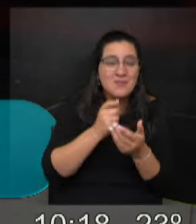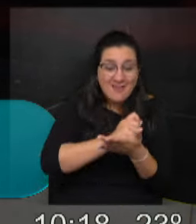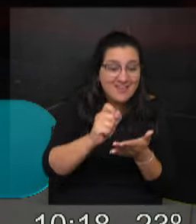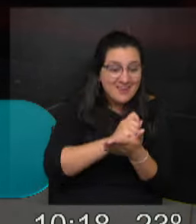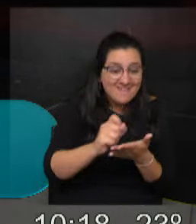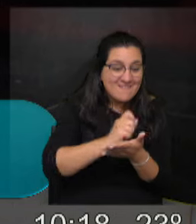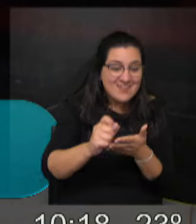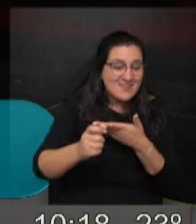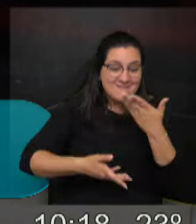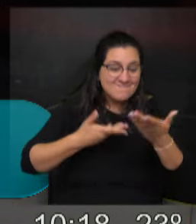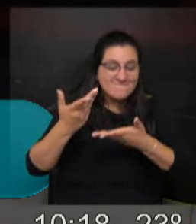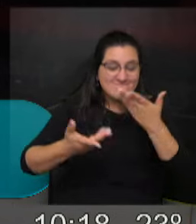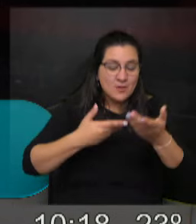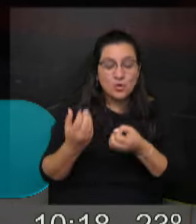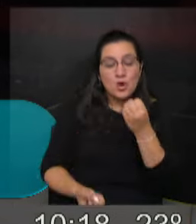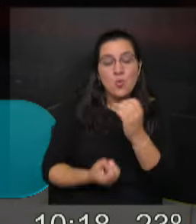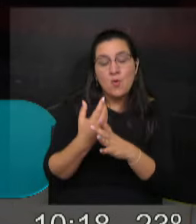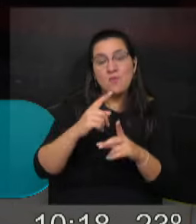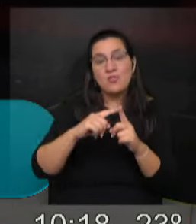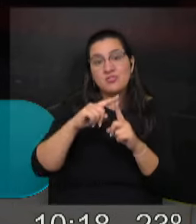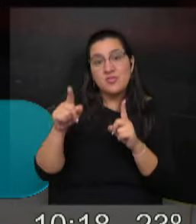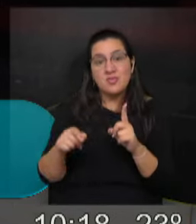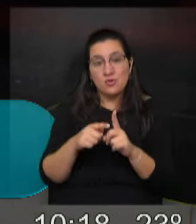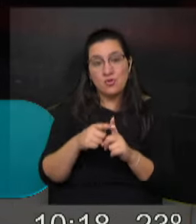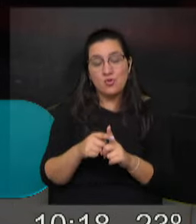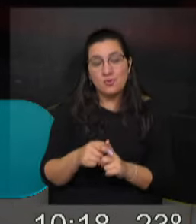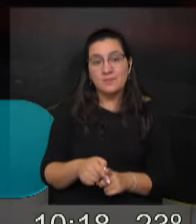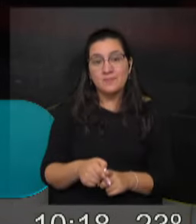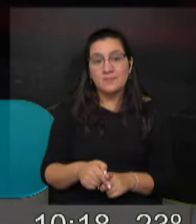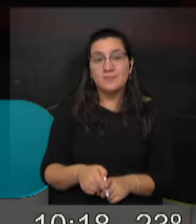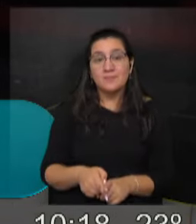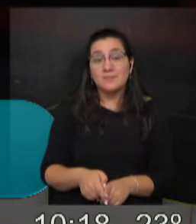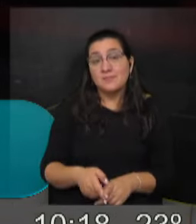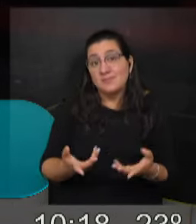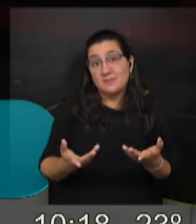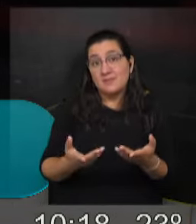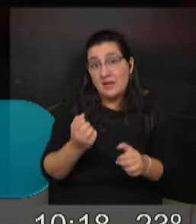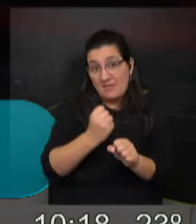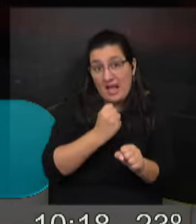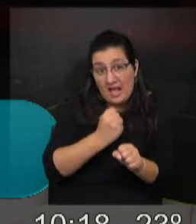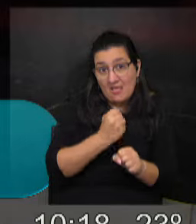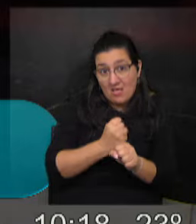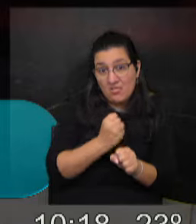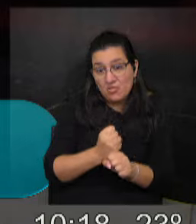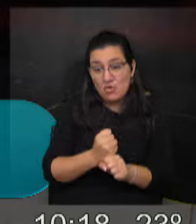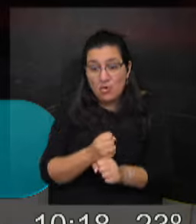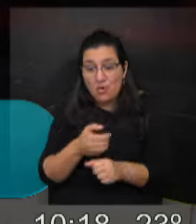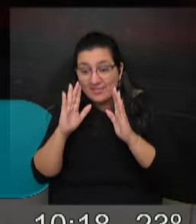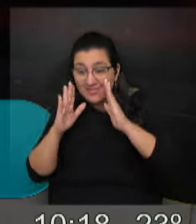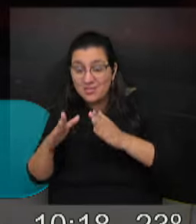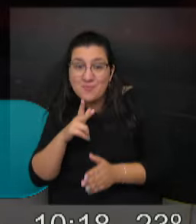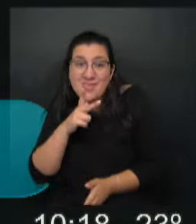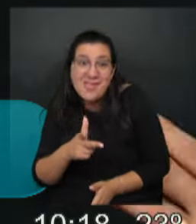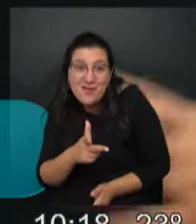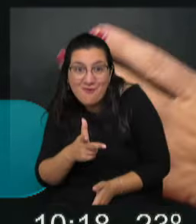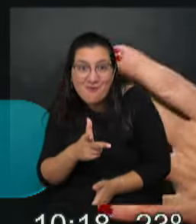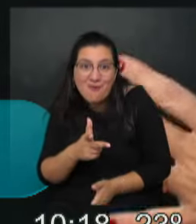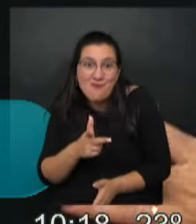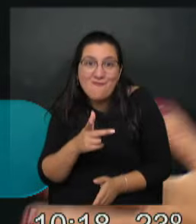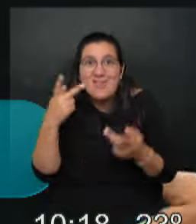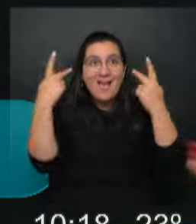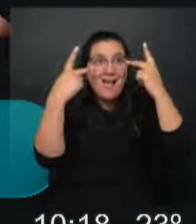ponerme a componer el nuevo disco en medio de todas estas cuestiones, que es la vida misma, ¿no? Sin duda. La casa, el nene, el que también